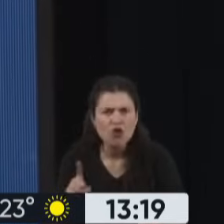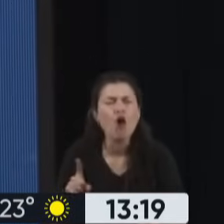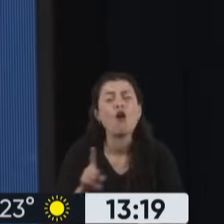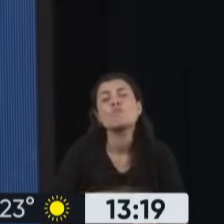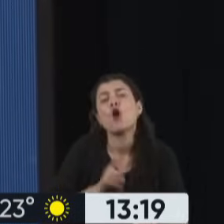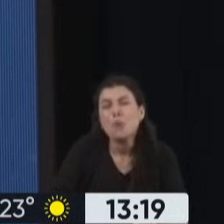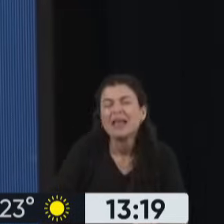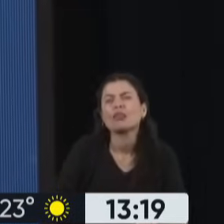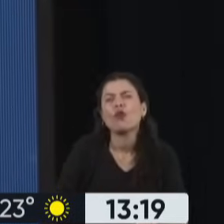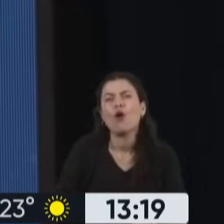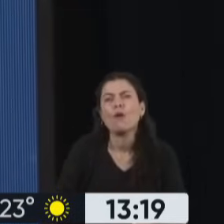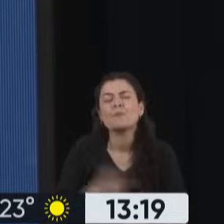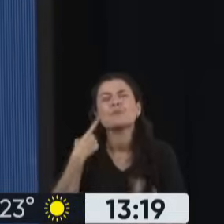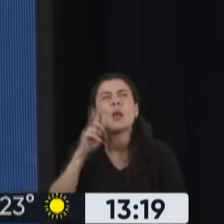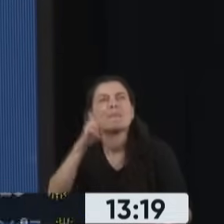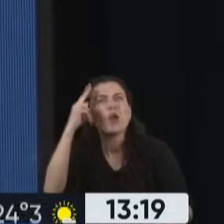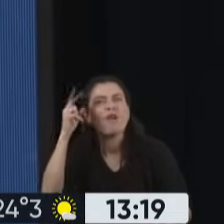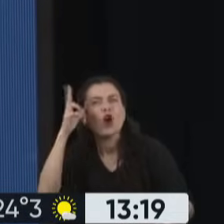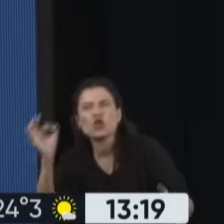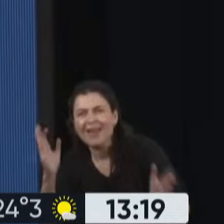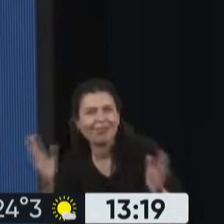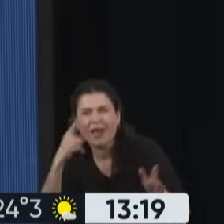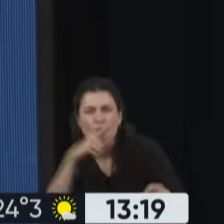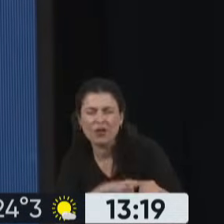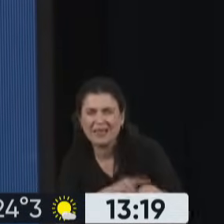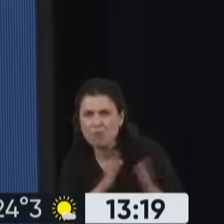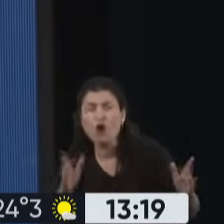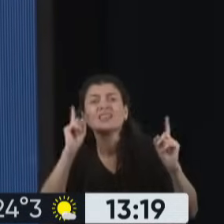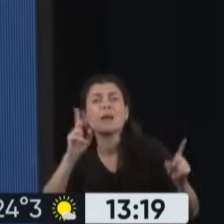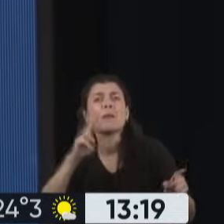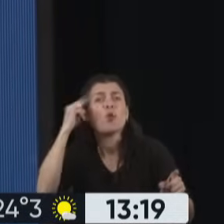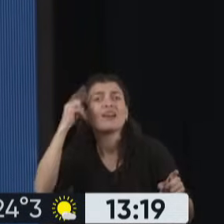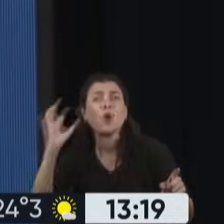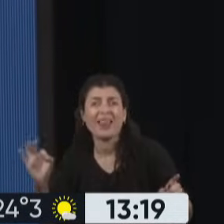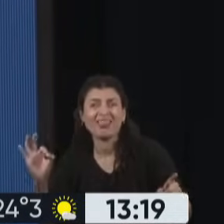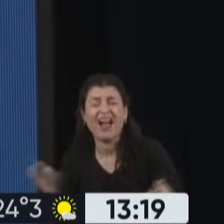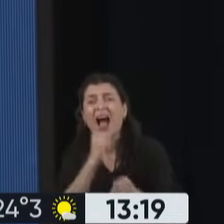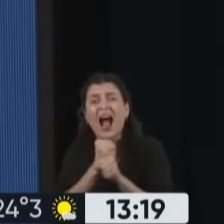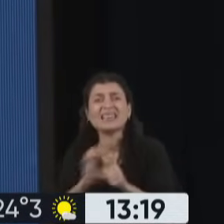parte tardía de los 80s y durante todos los 90 hasta el año 2000.